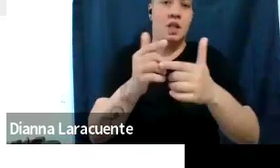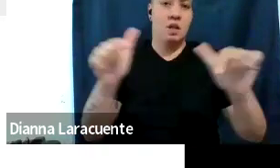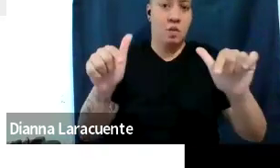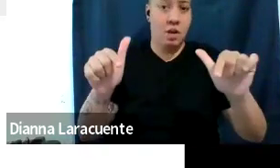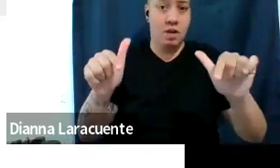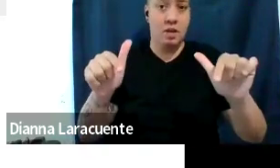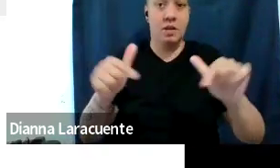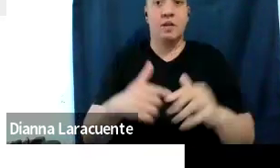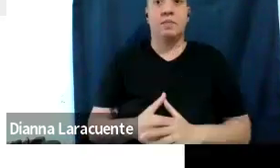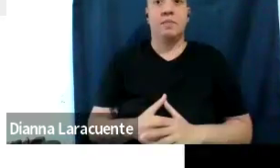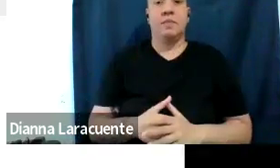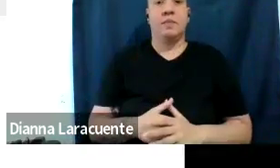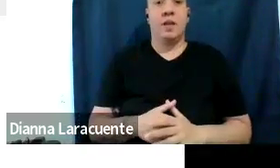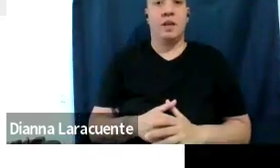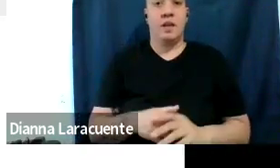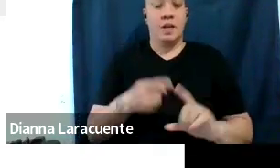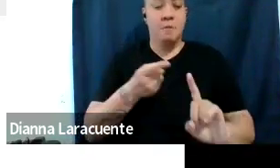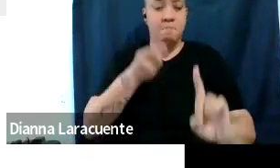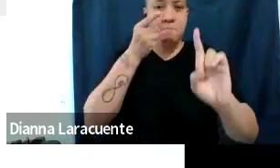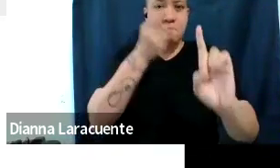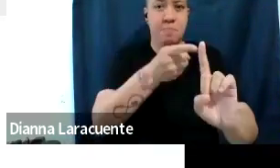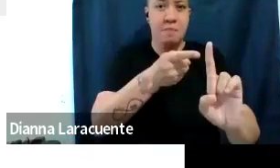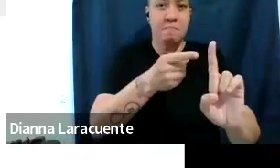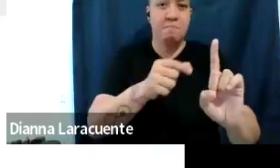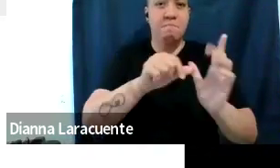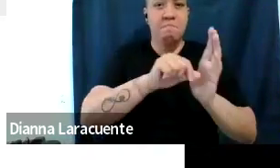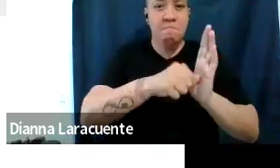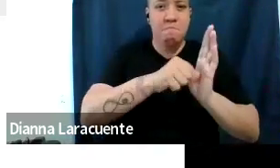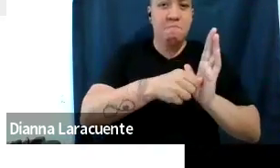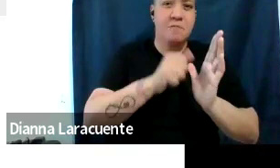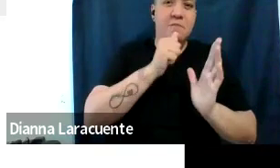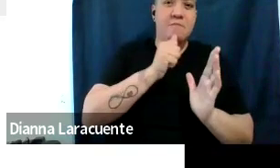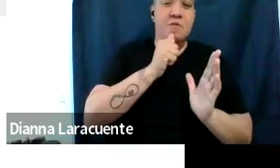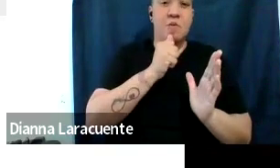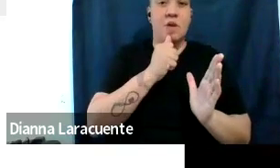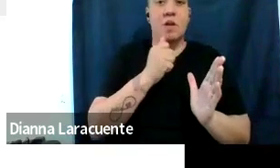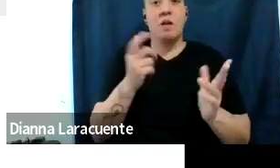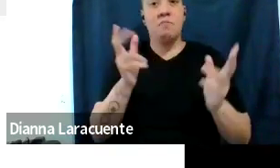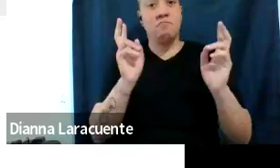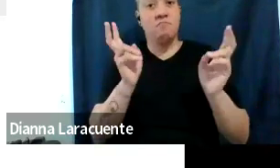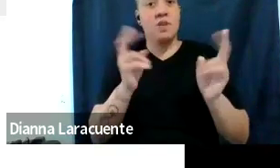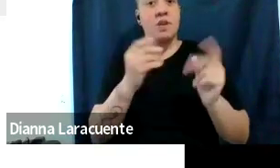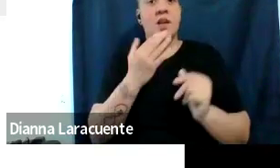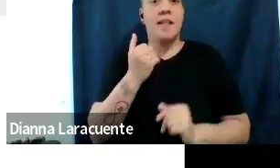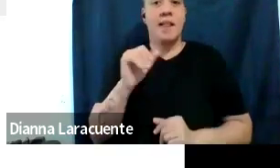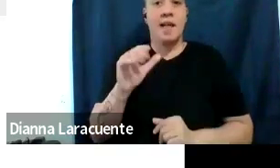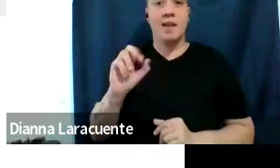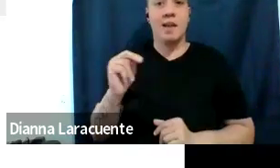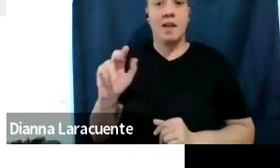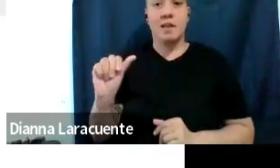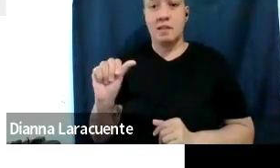puso el dedo en la llaga cuando él empieza a hablar de la caña. Él dice,